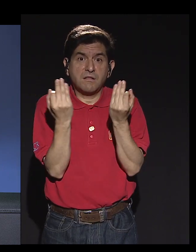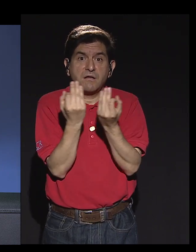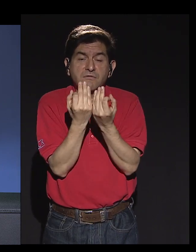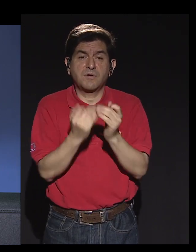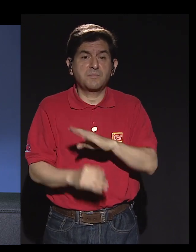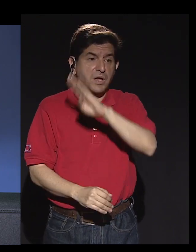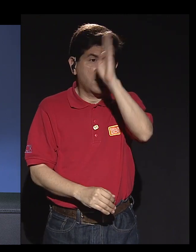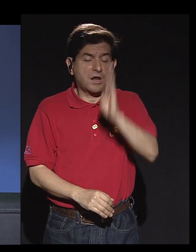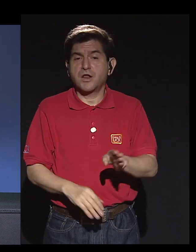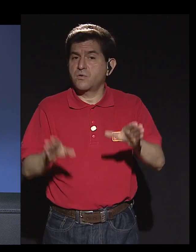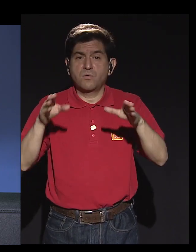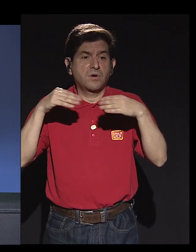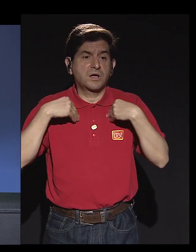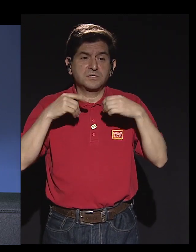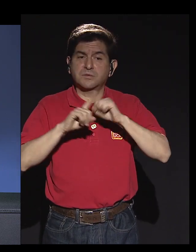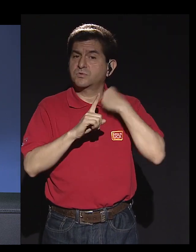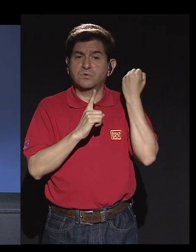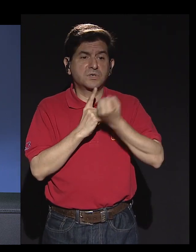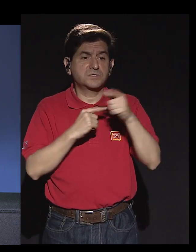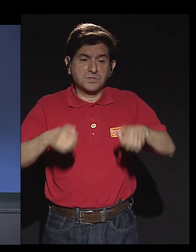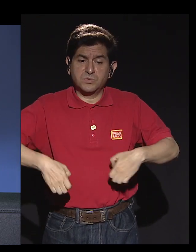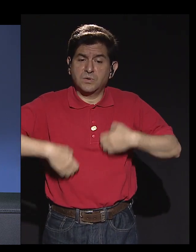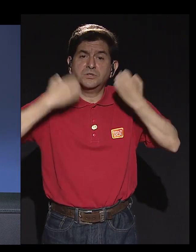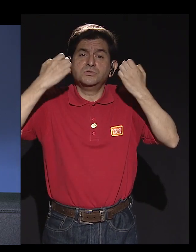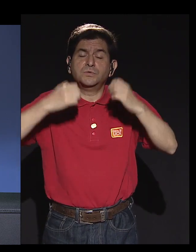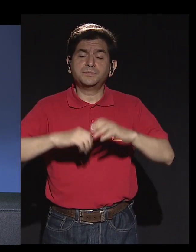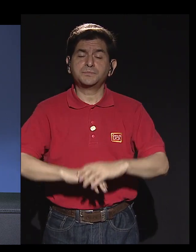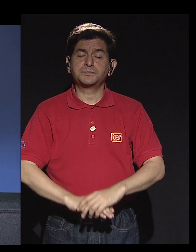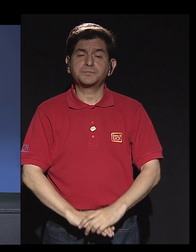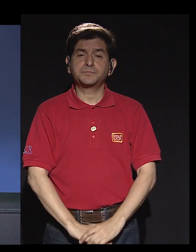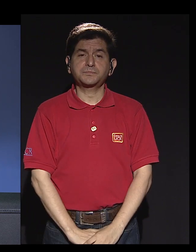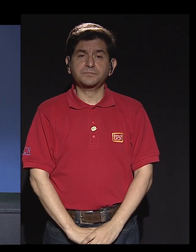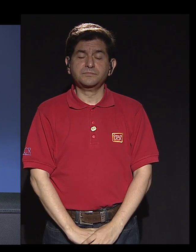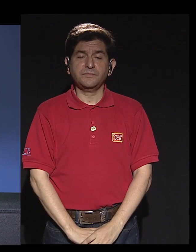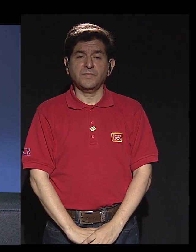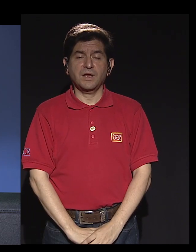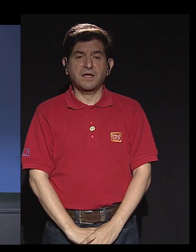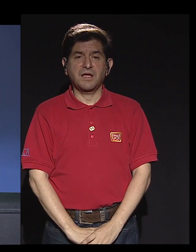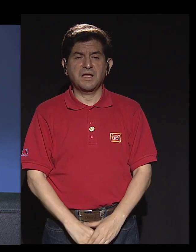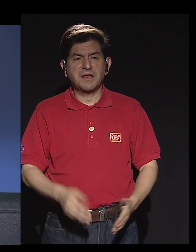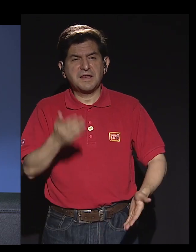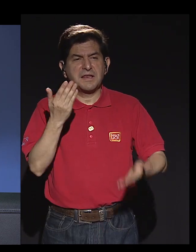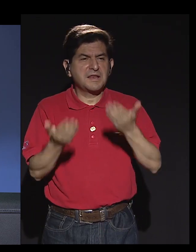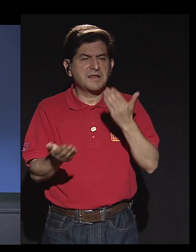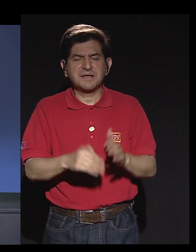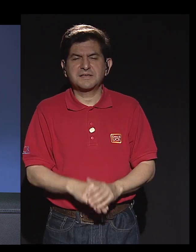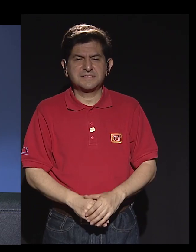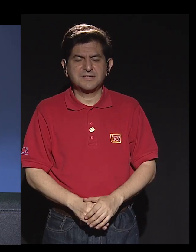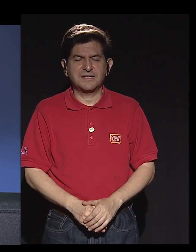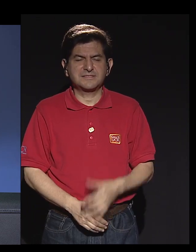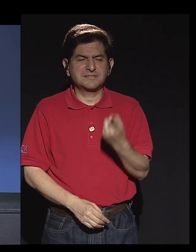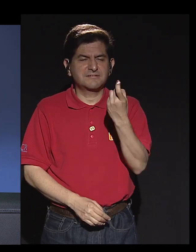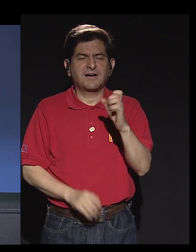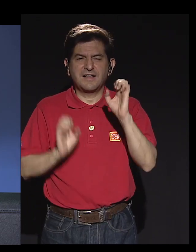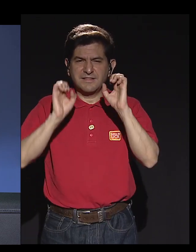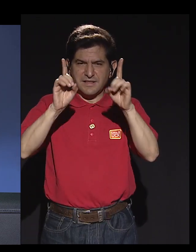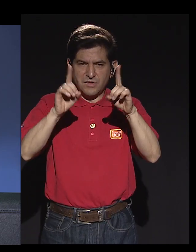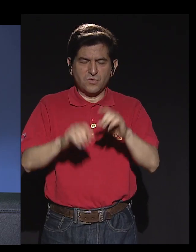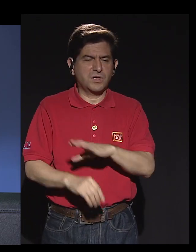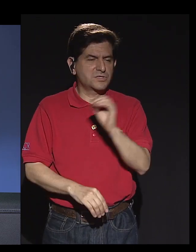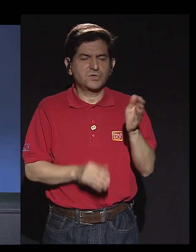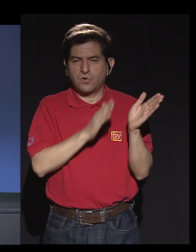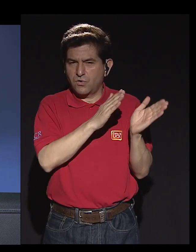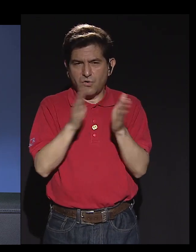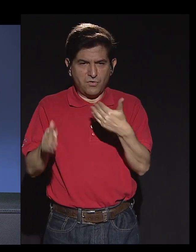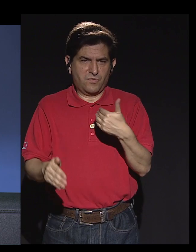familia nunca lo reconoció como tal. Entonces, el desconocer, yo diría que tal vez es falta de